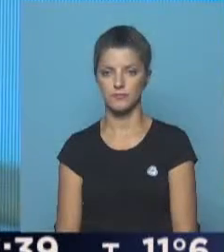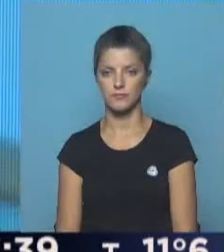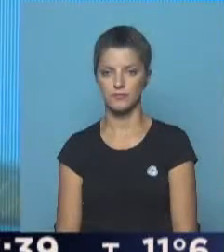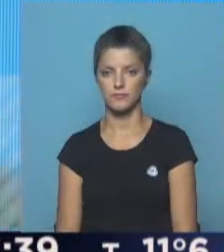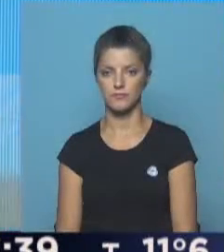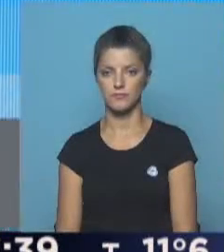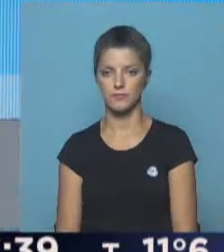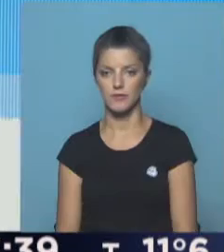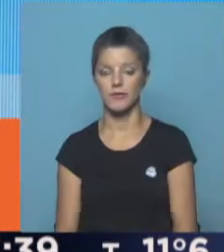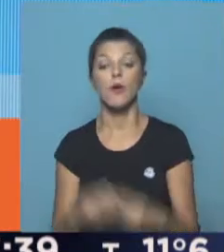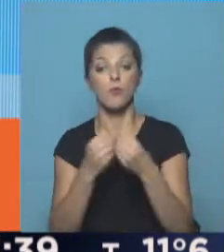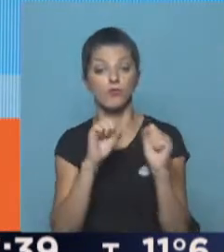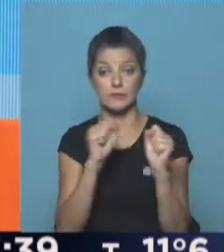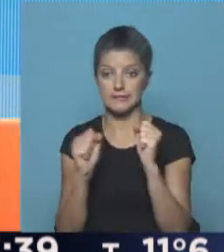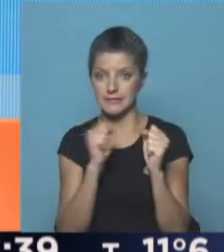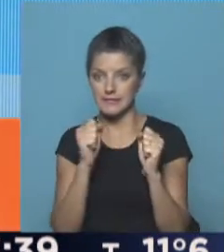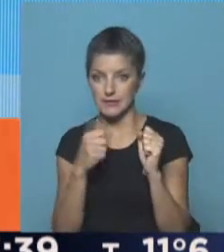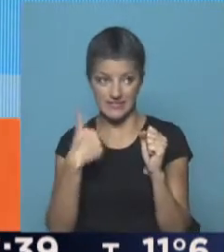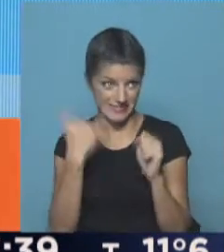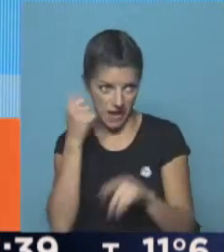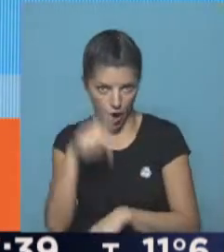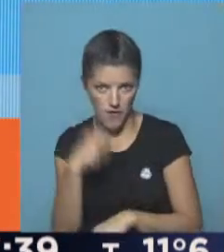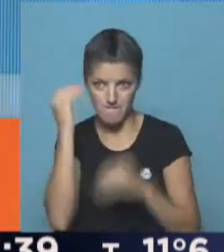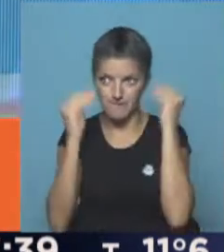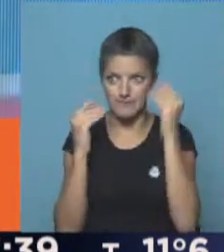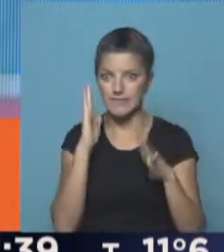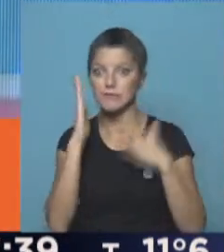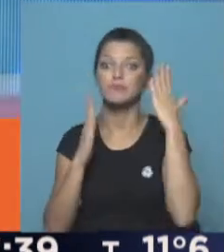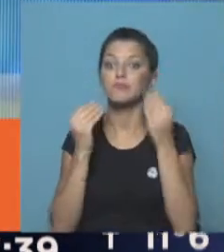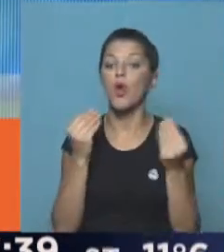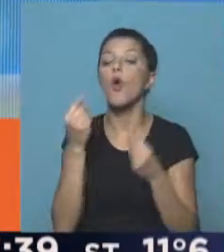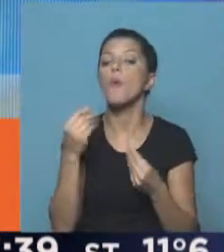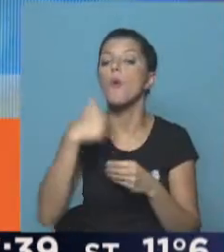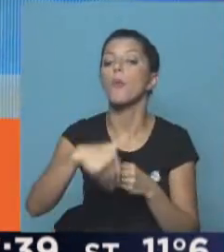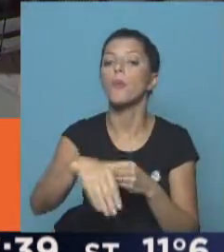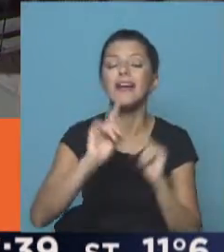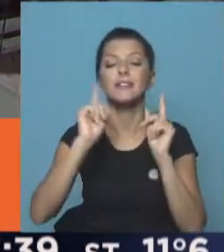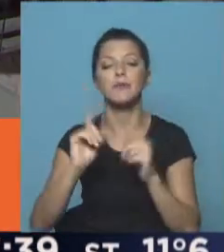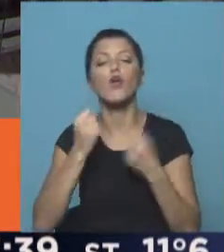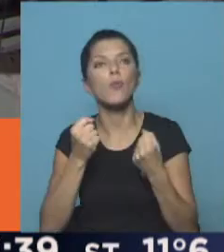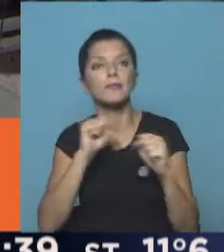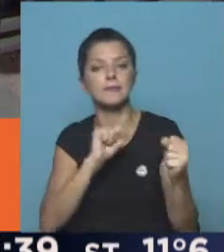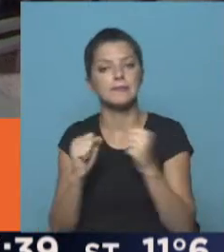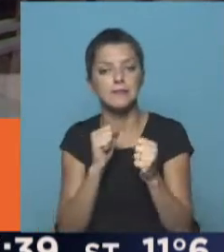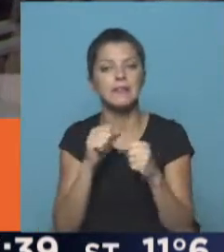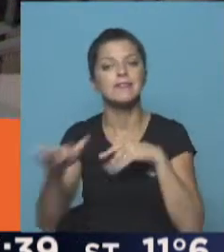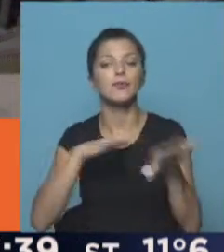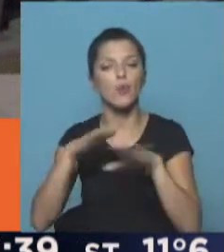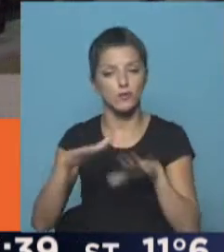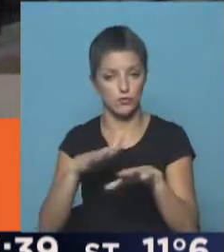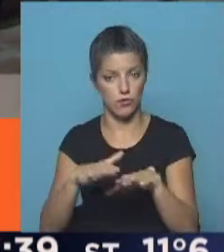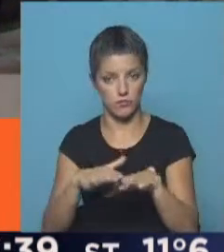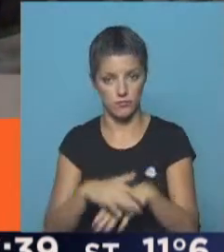¿Cuánta expectativa van a generar esas, y ya generan esas elecciones? ¿Y cuánta expectativa e inquietud también genera la situación, la